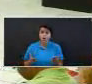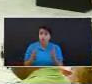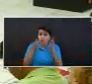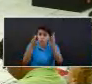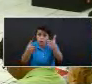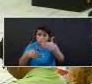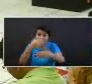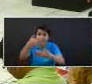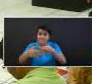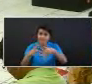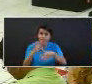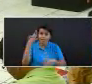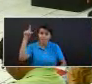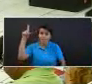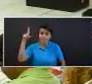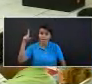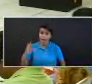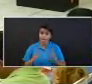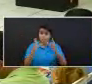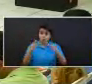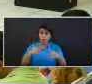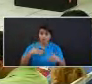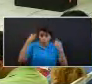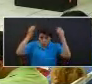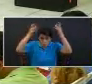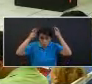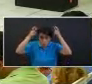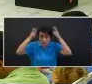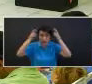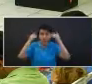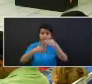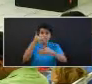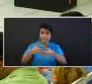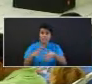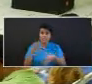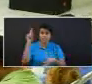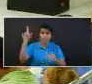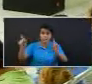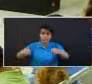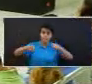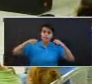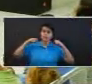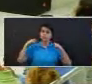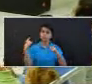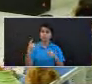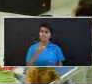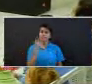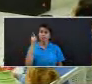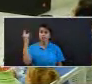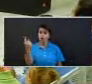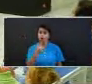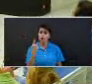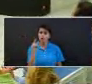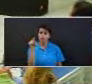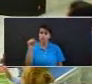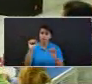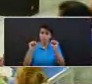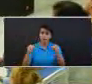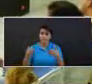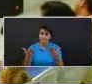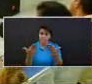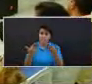delante de ti, Señor, pongo mi corona delante de ti, Señor, mi manto, Señor, todo lo que tú me puedas haber dado